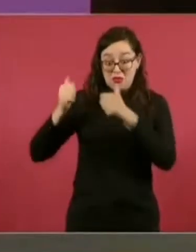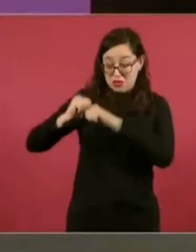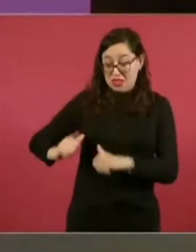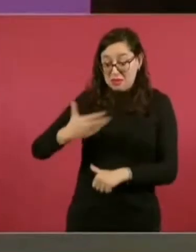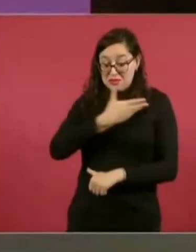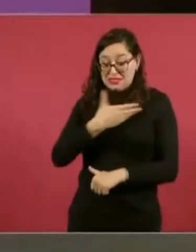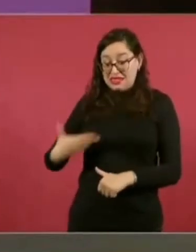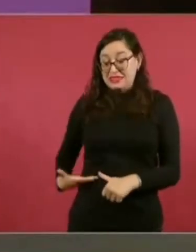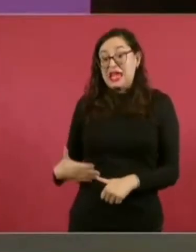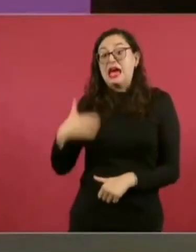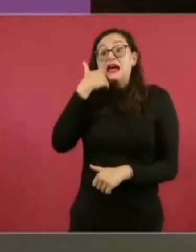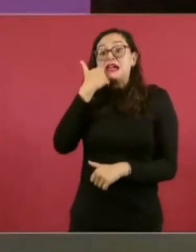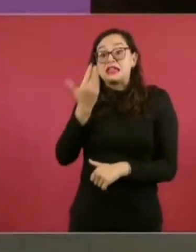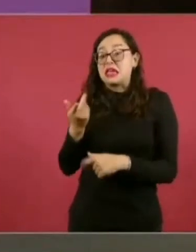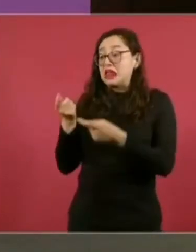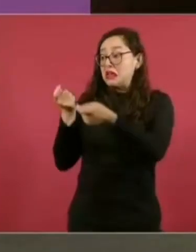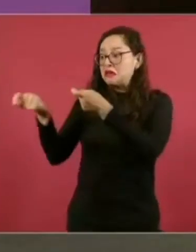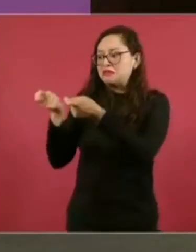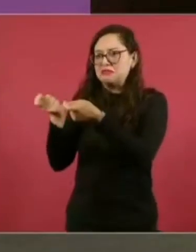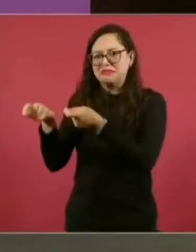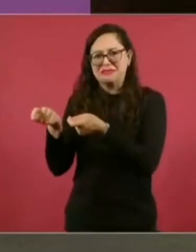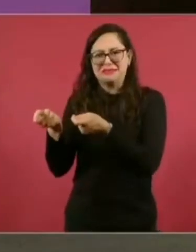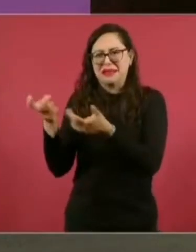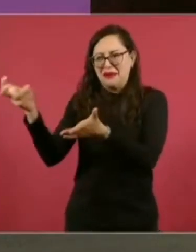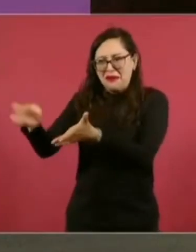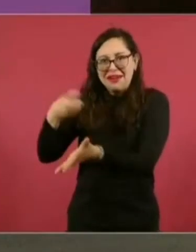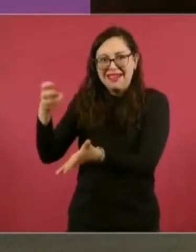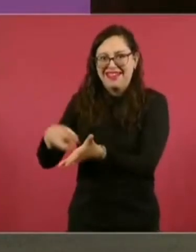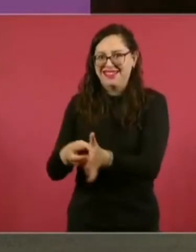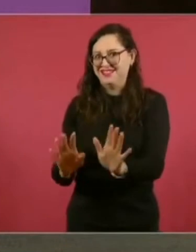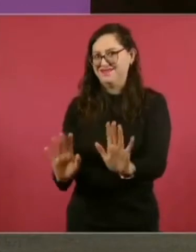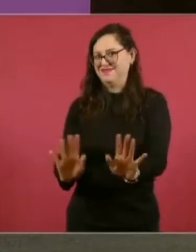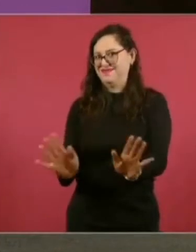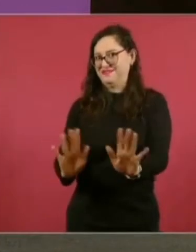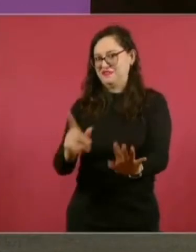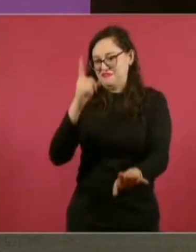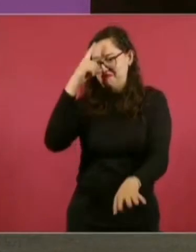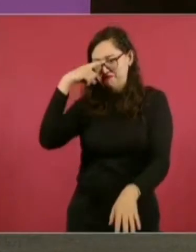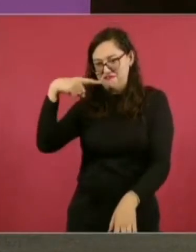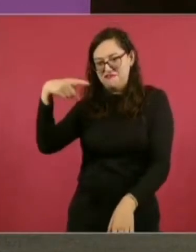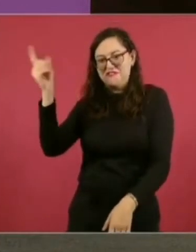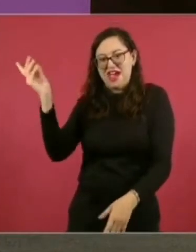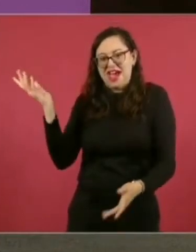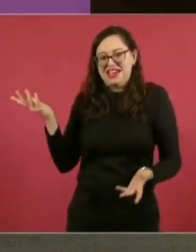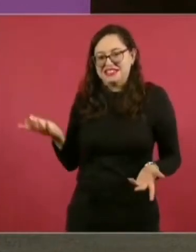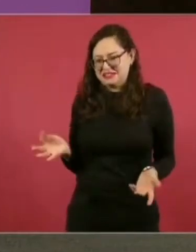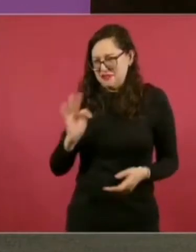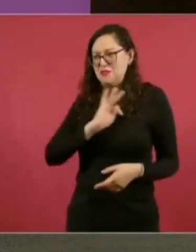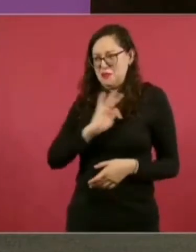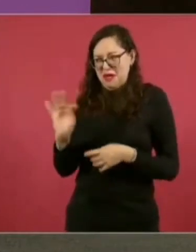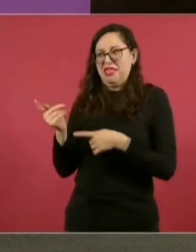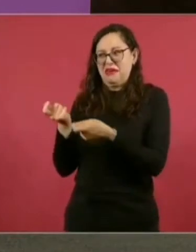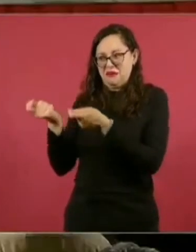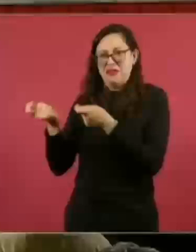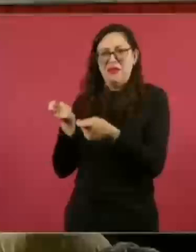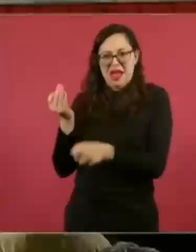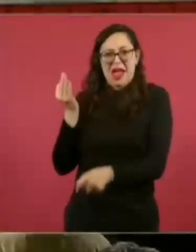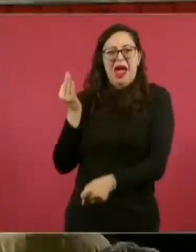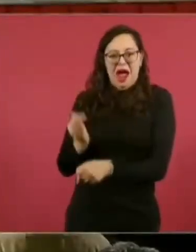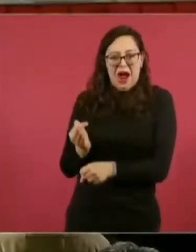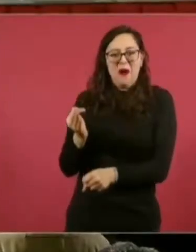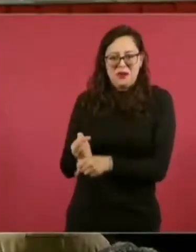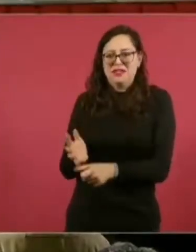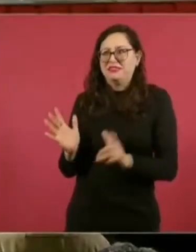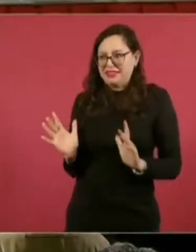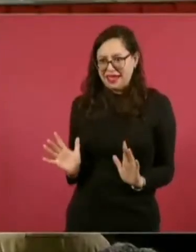intención, estaría sencillo, no haríamos ninguna reforma. ¿Por qué lo decimos? Vamos a ver cómo hoy en